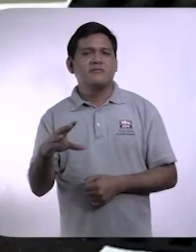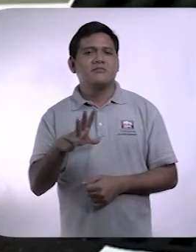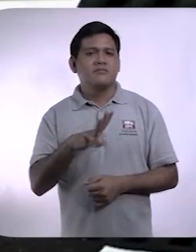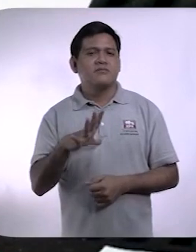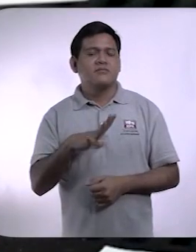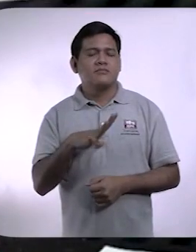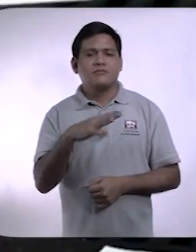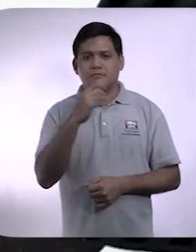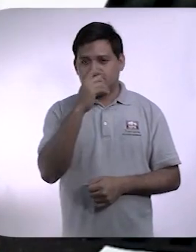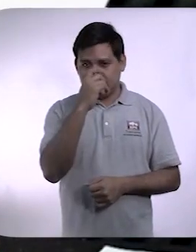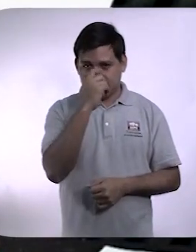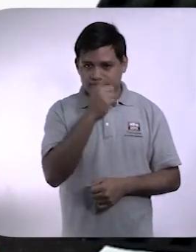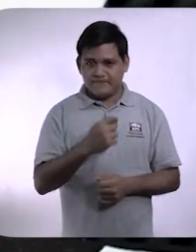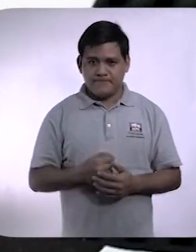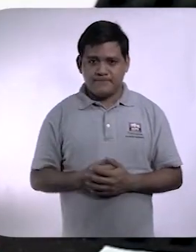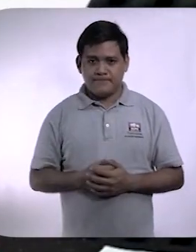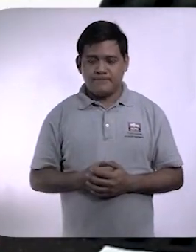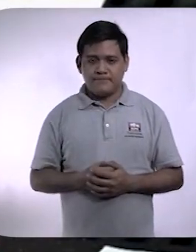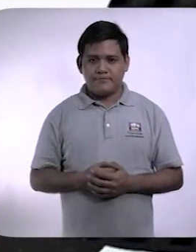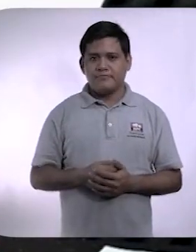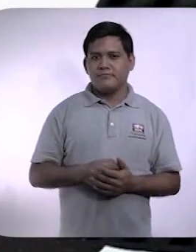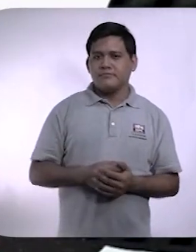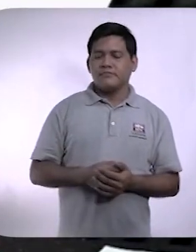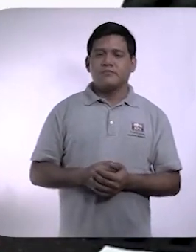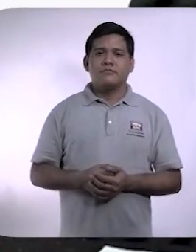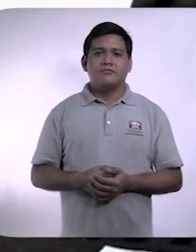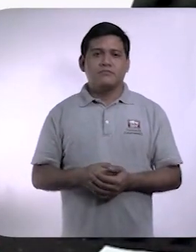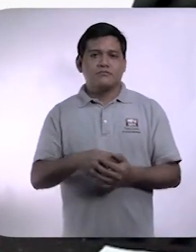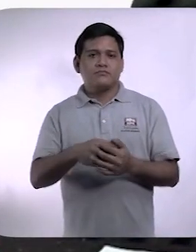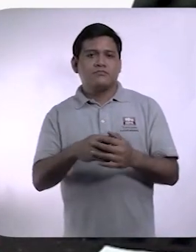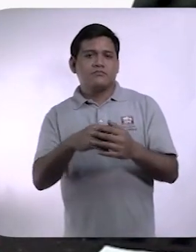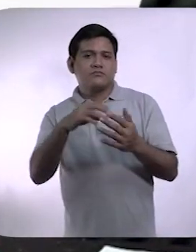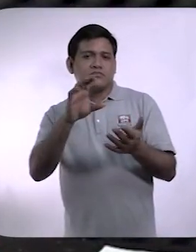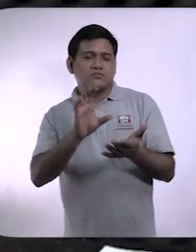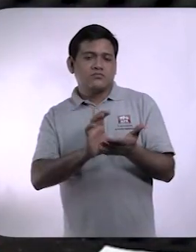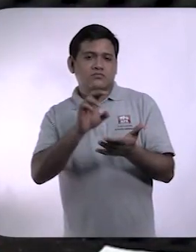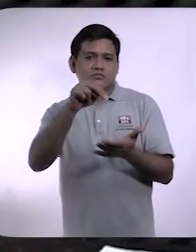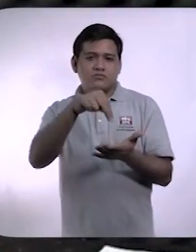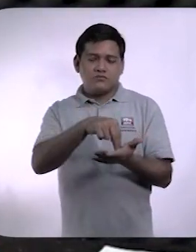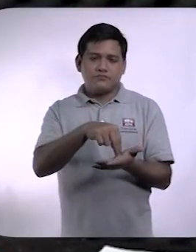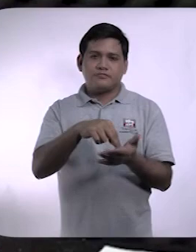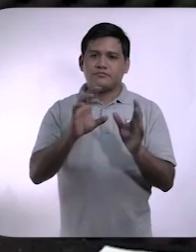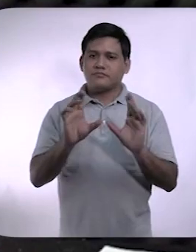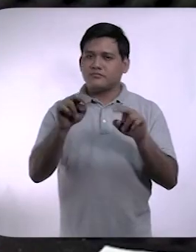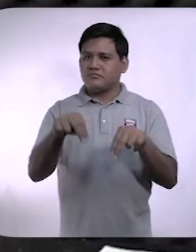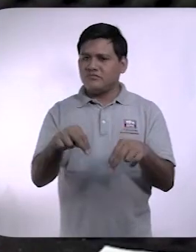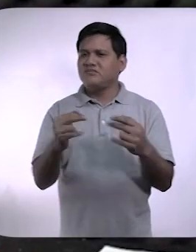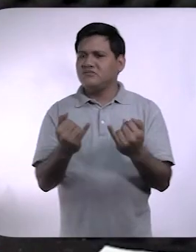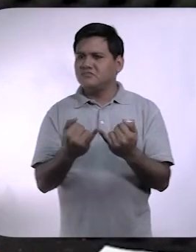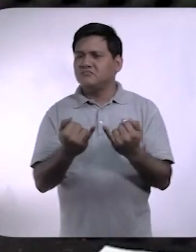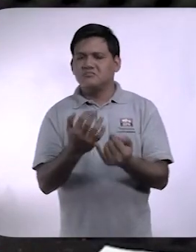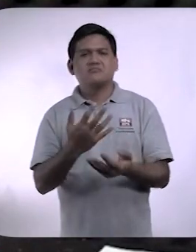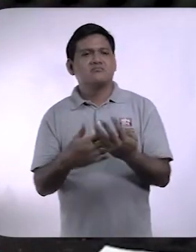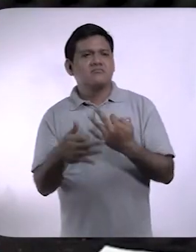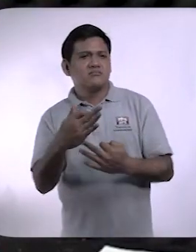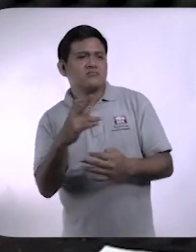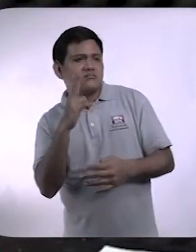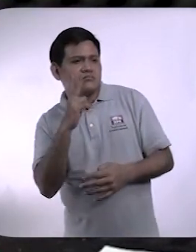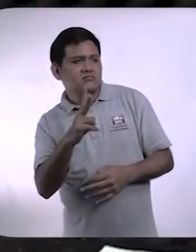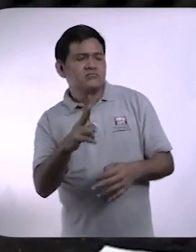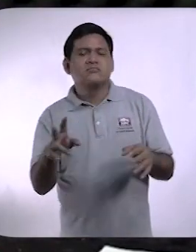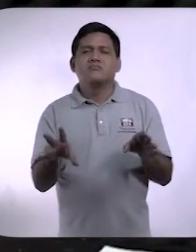caso del municipio de Cunduacán, donde hay una candidatura común, obviamente está el espacio de candidatura común. También,